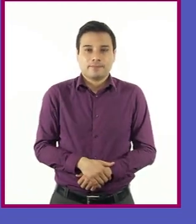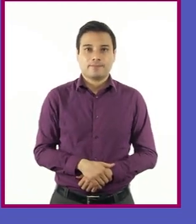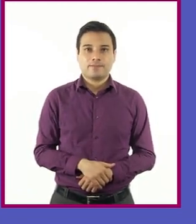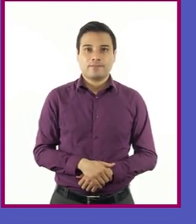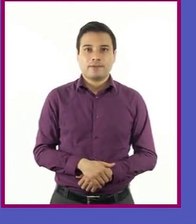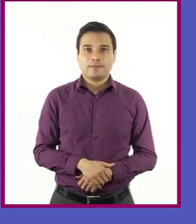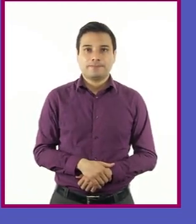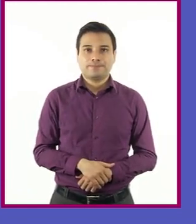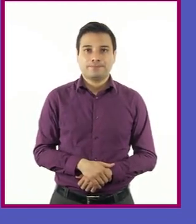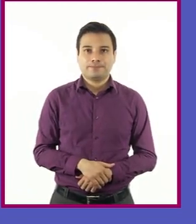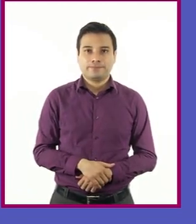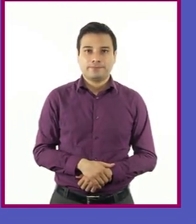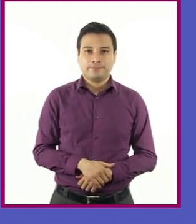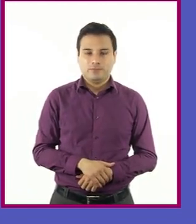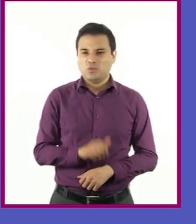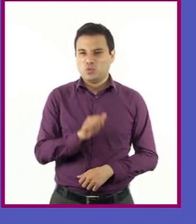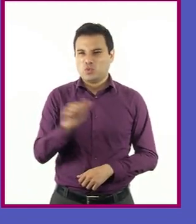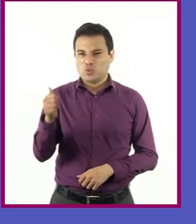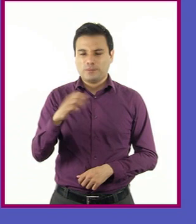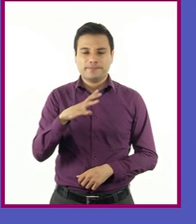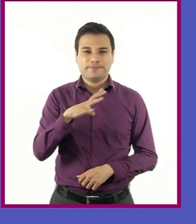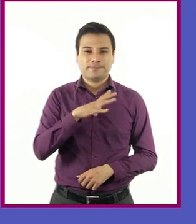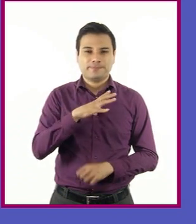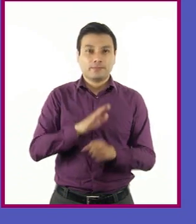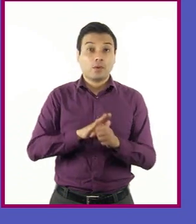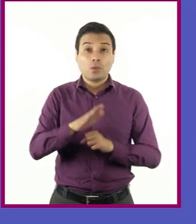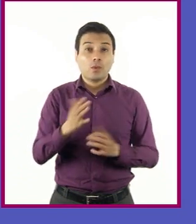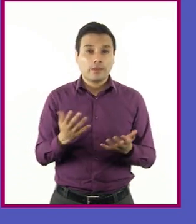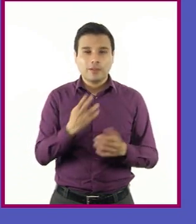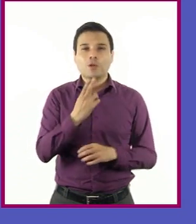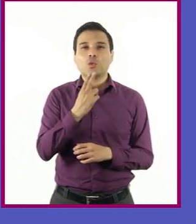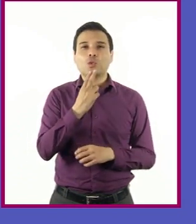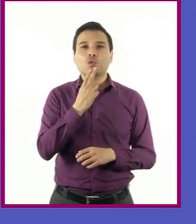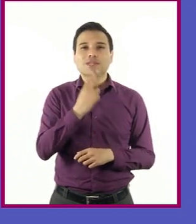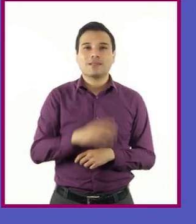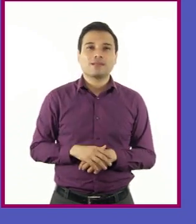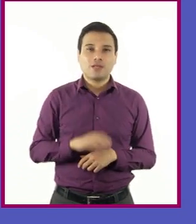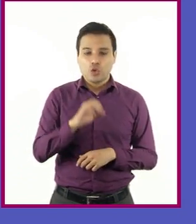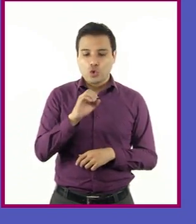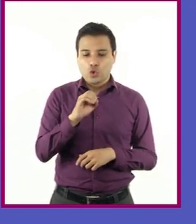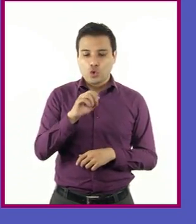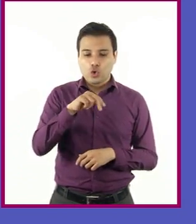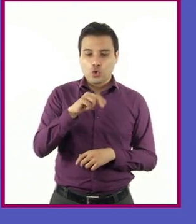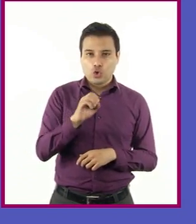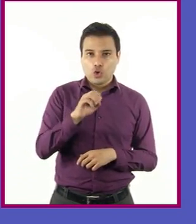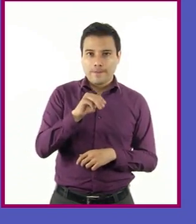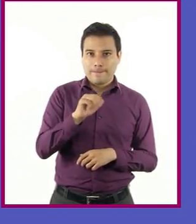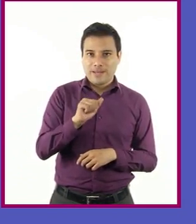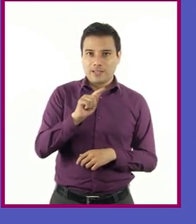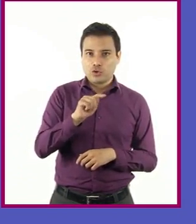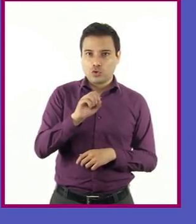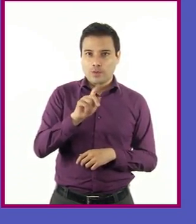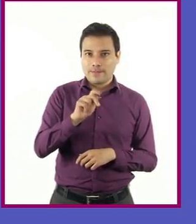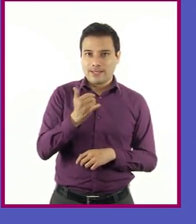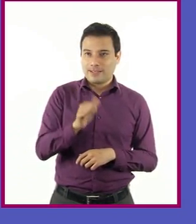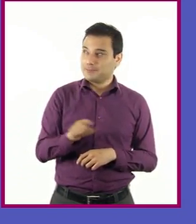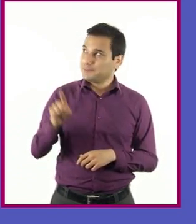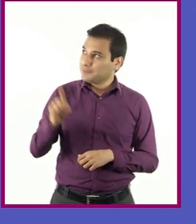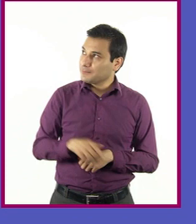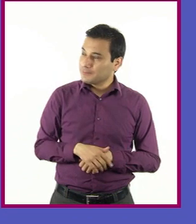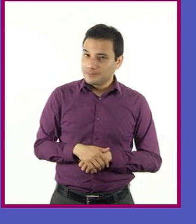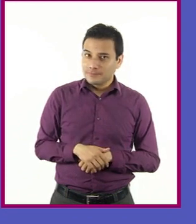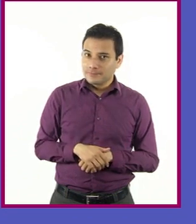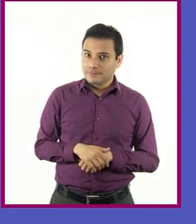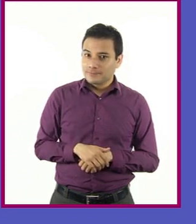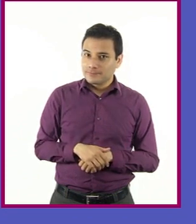Otra de las características es el uso de onomatopeyas, que son formas literales de expresión, como ¡ah!